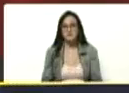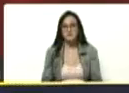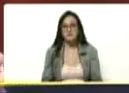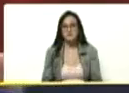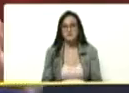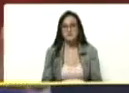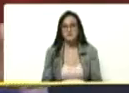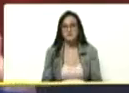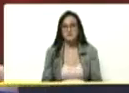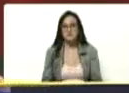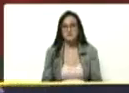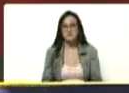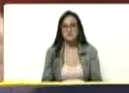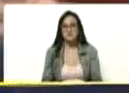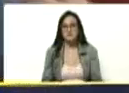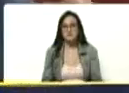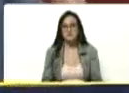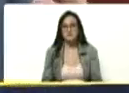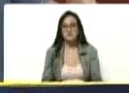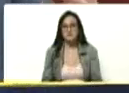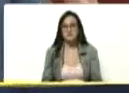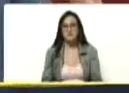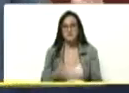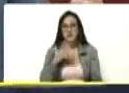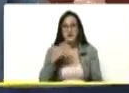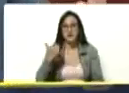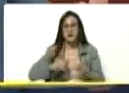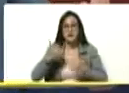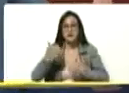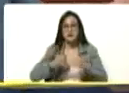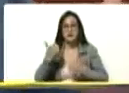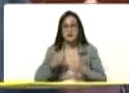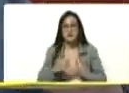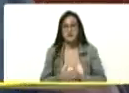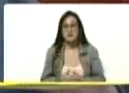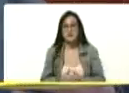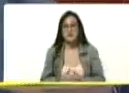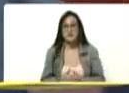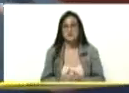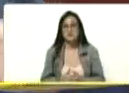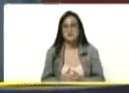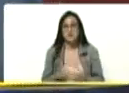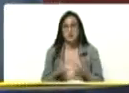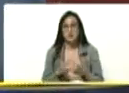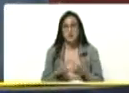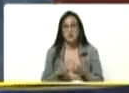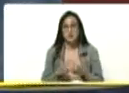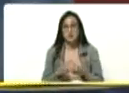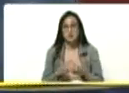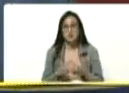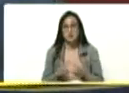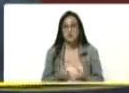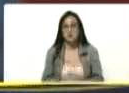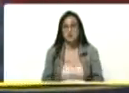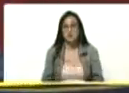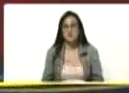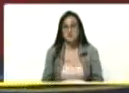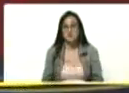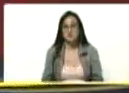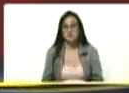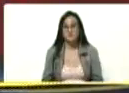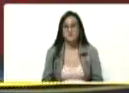y se atrevía incluso a ofertarle a combatientes como el general Benjamín Celedón que